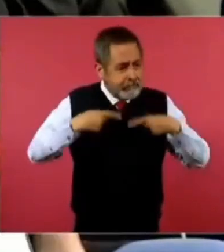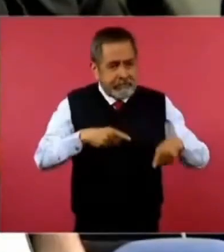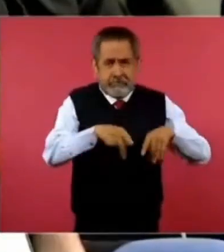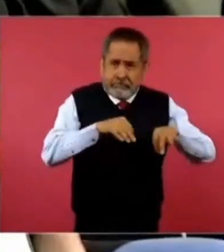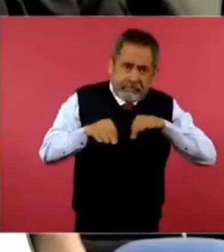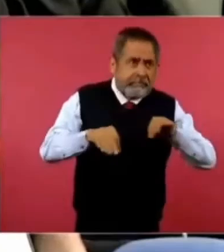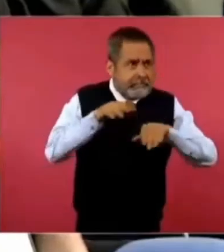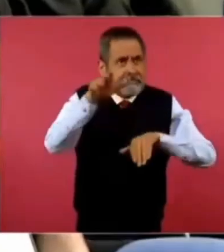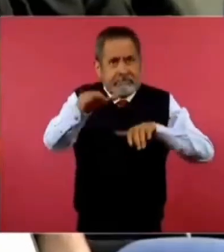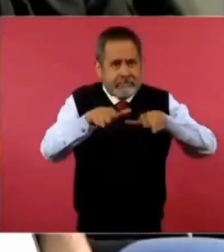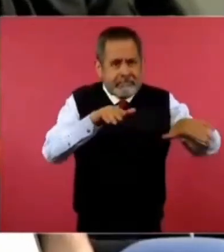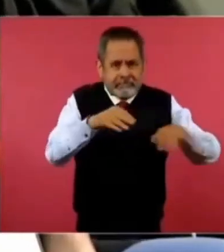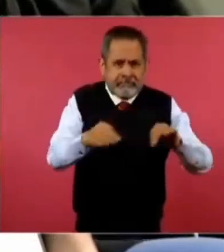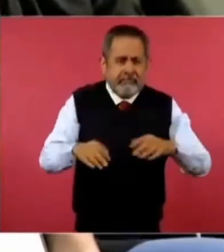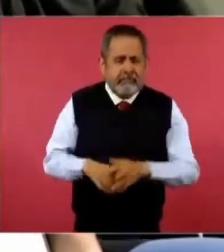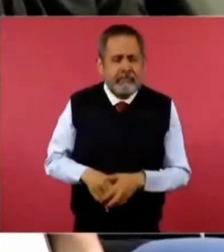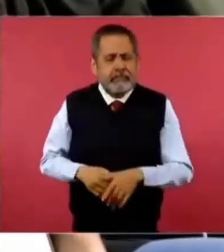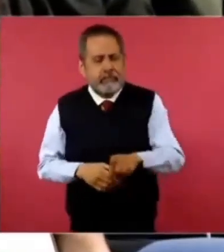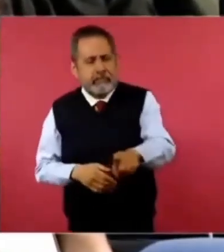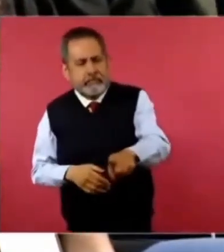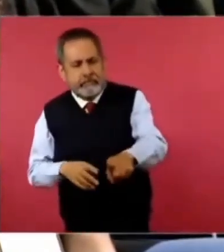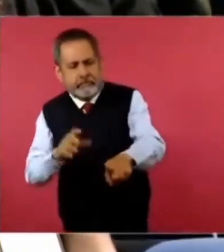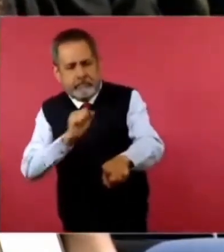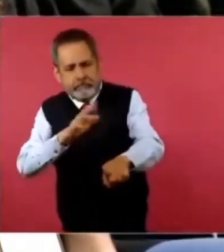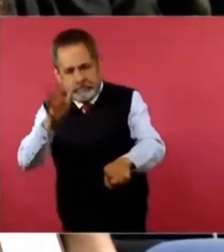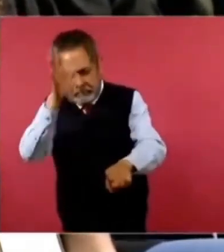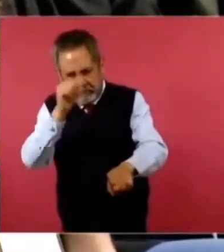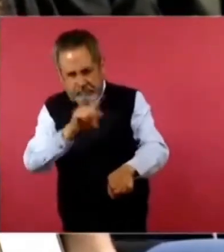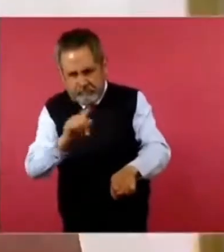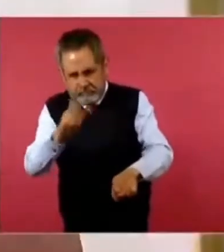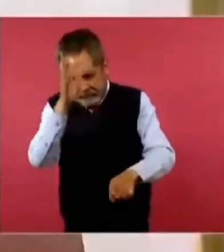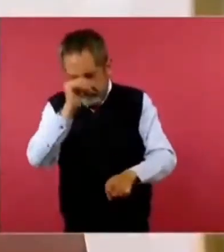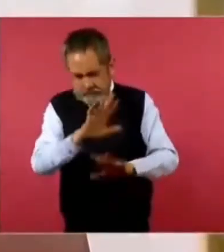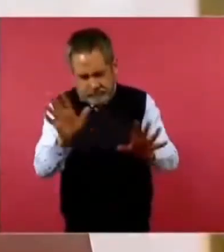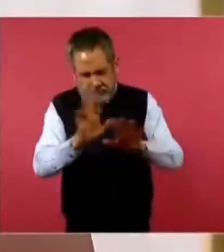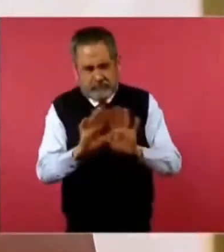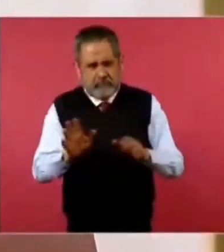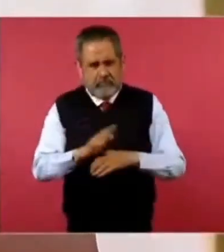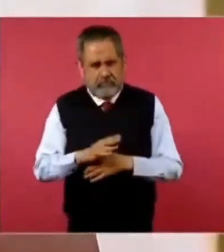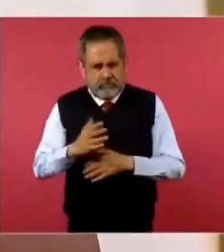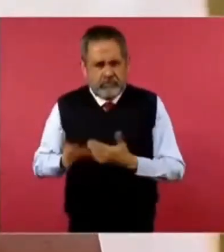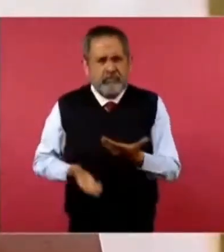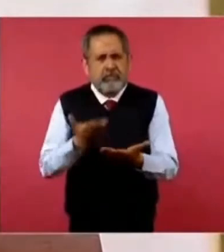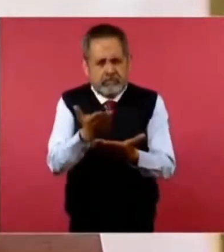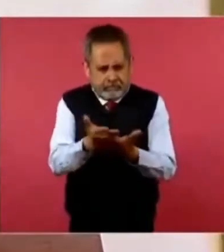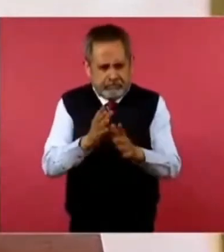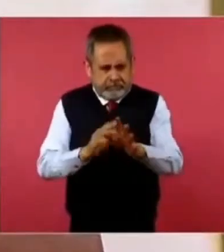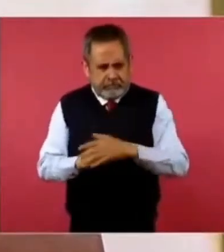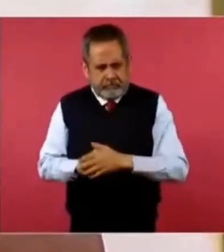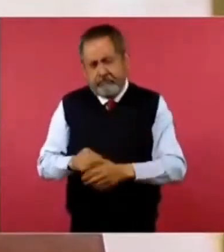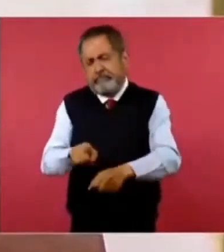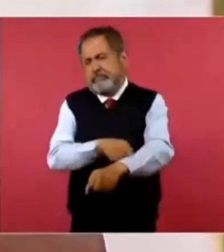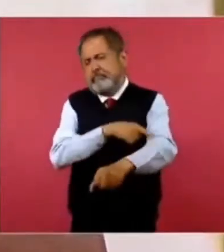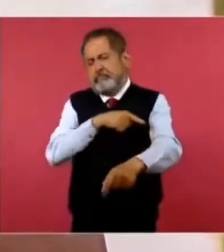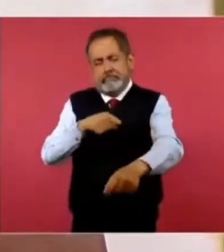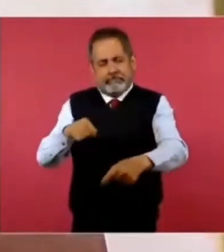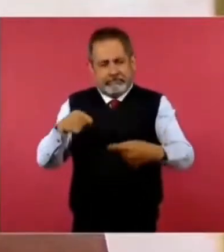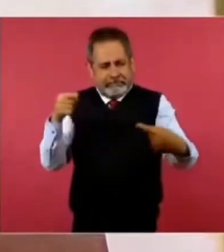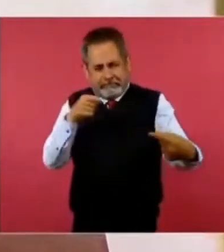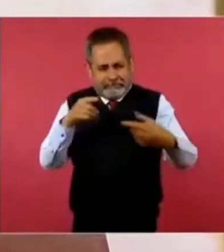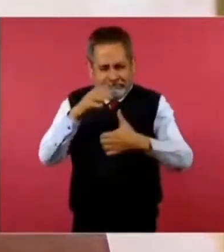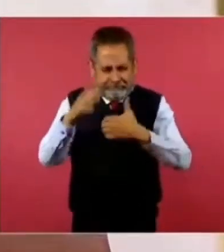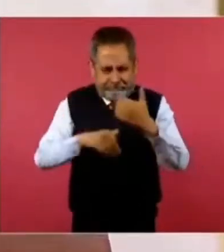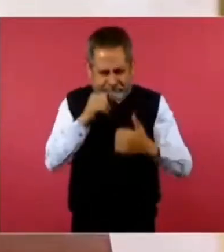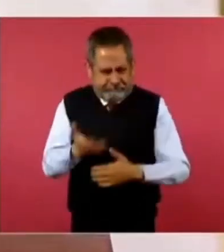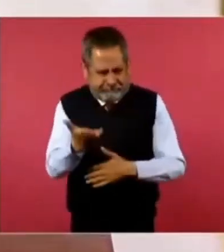campo trabajando. No estoy de acuerdo contigo, pero te propongo algo, porque si no, no vamos a